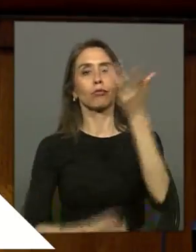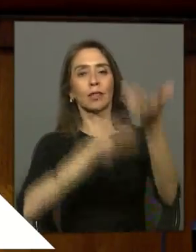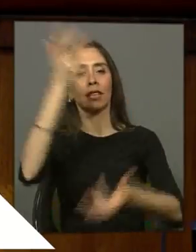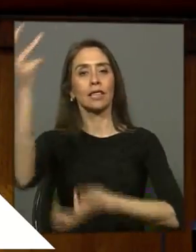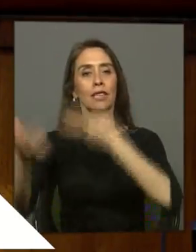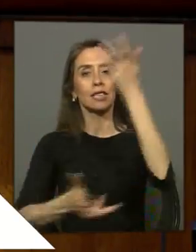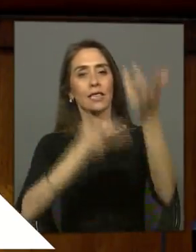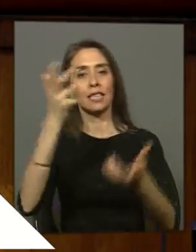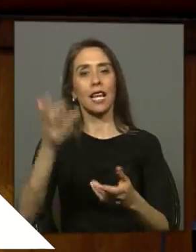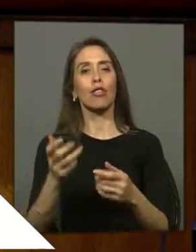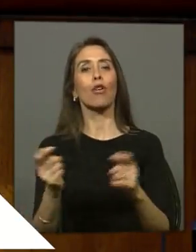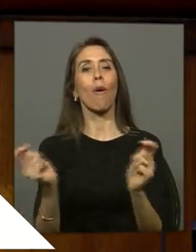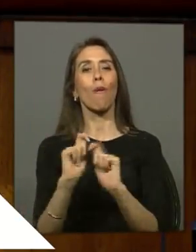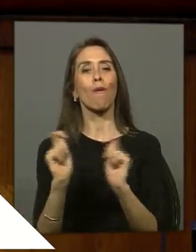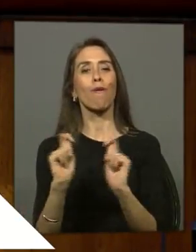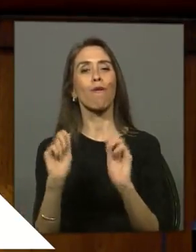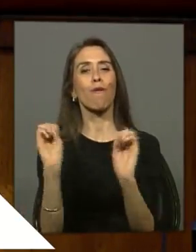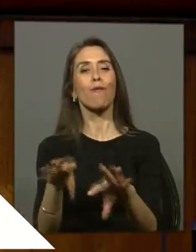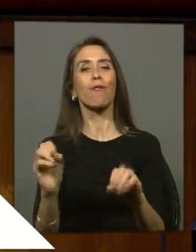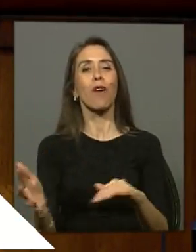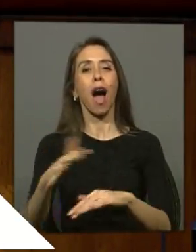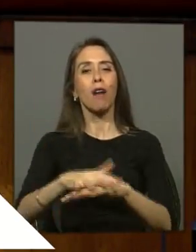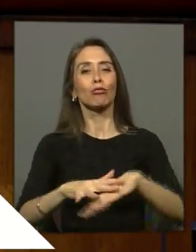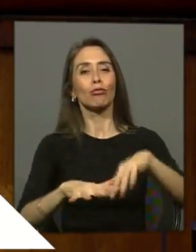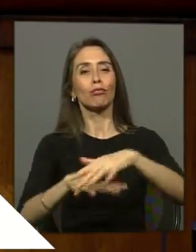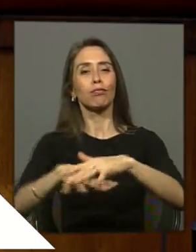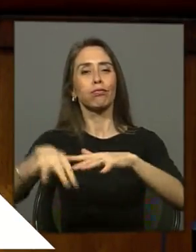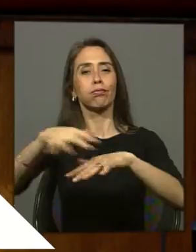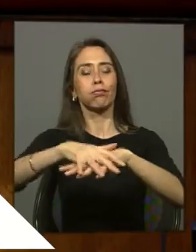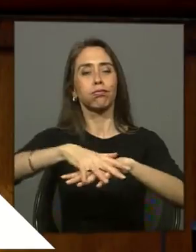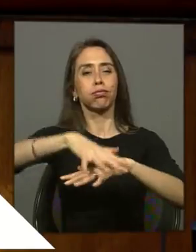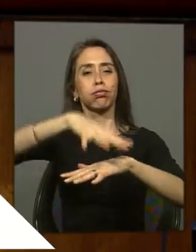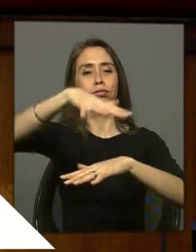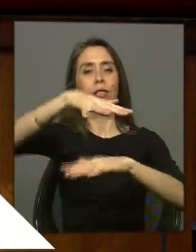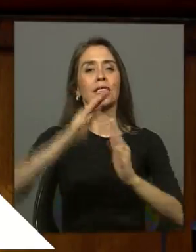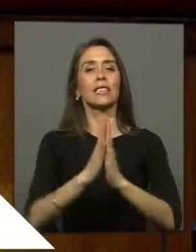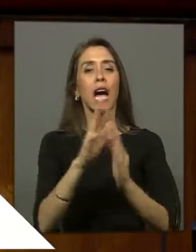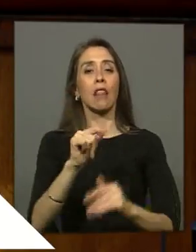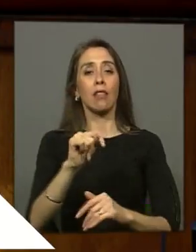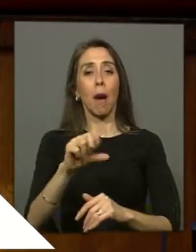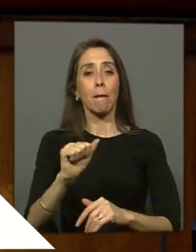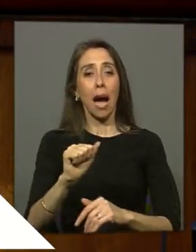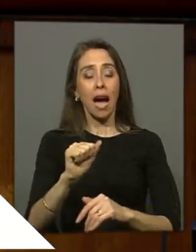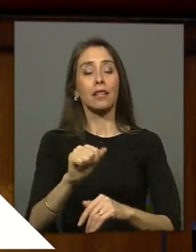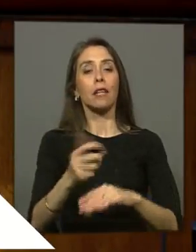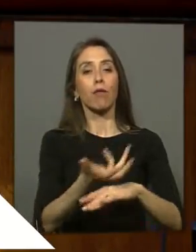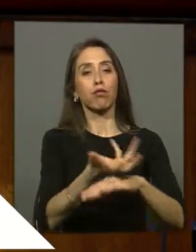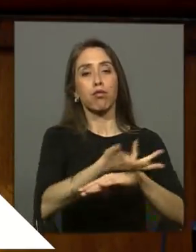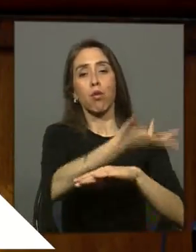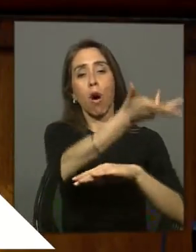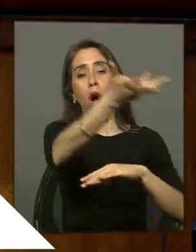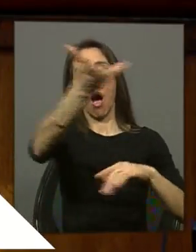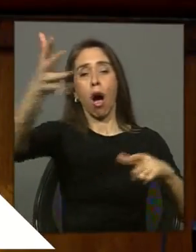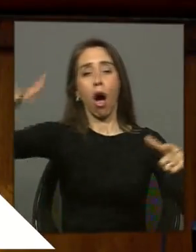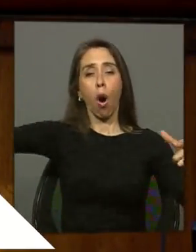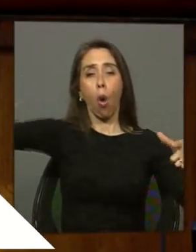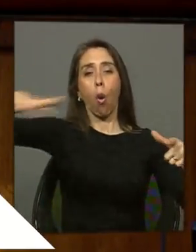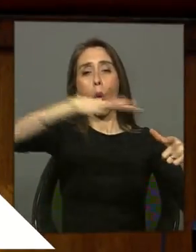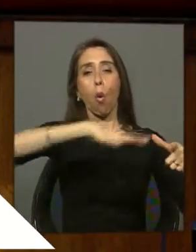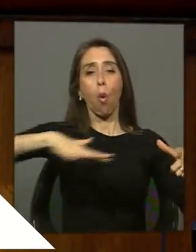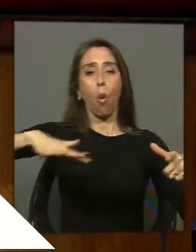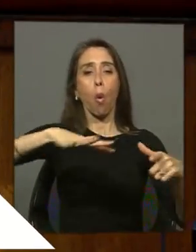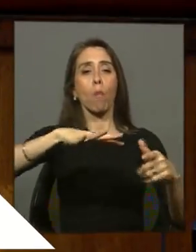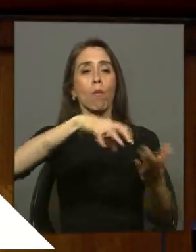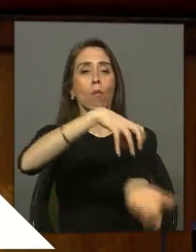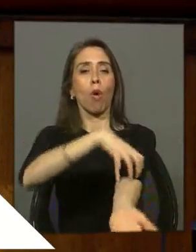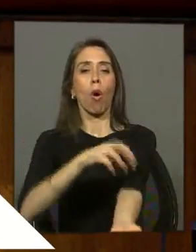en el relleno sanitario de Santa Marta y que generó una nube de humo que afectó a gran parte de la población de la región metropolitana y cuyas consecuencias